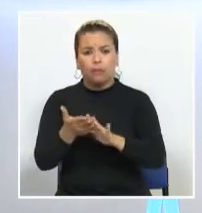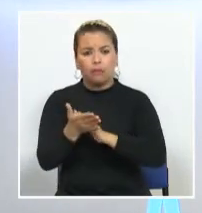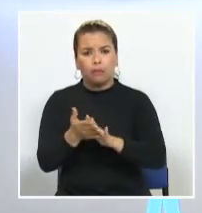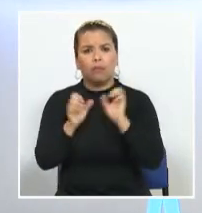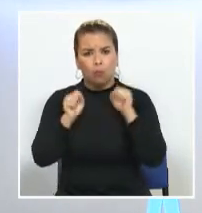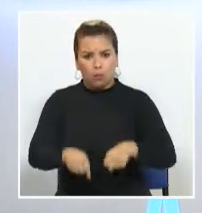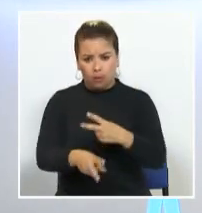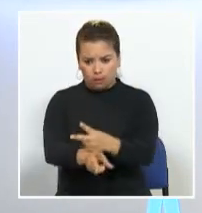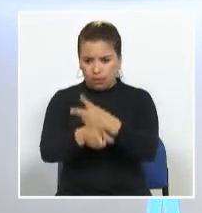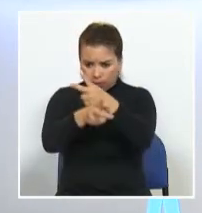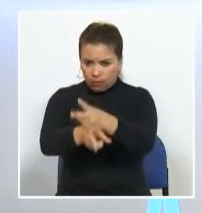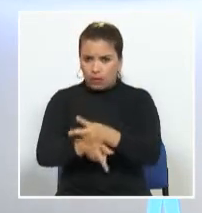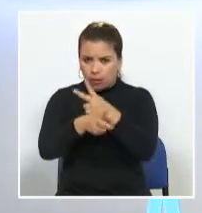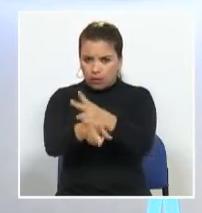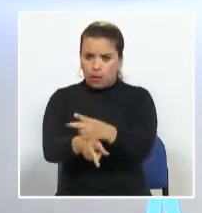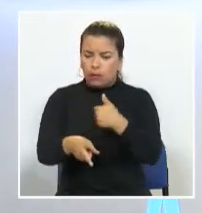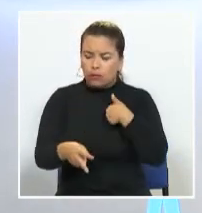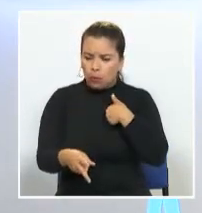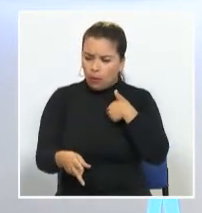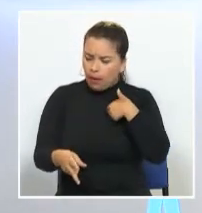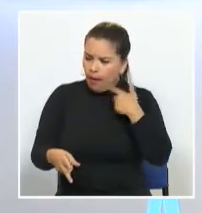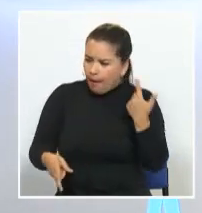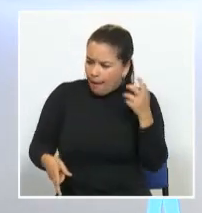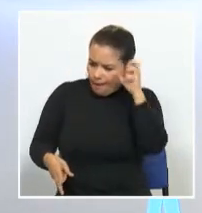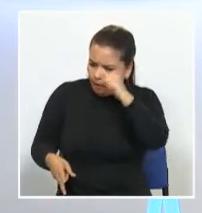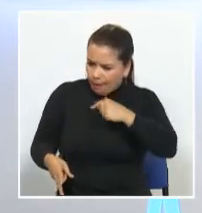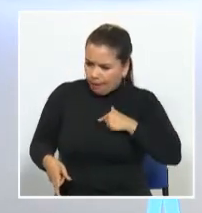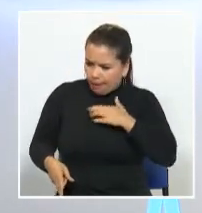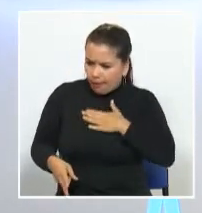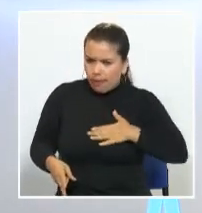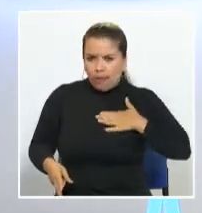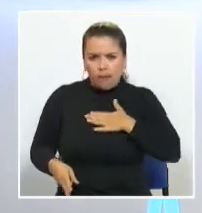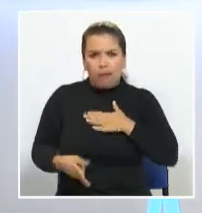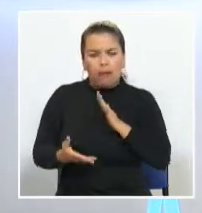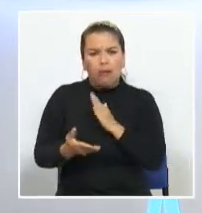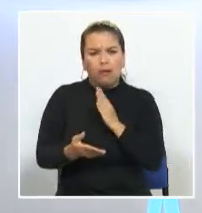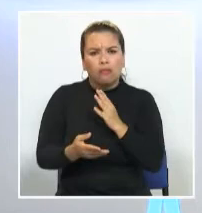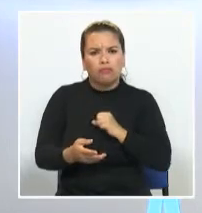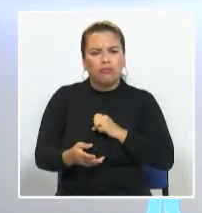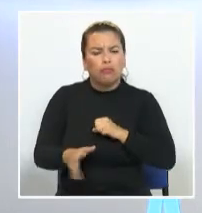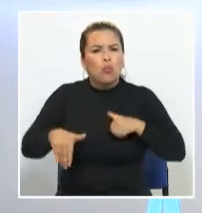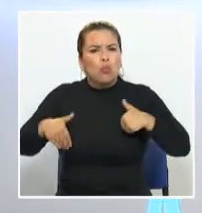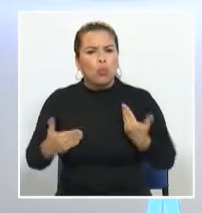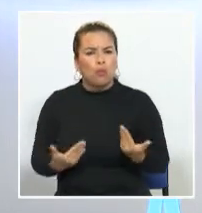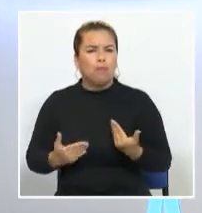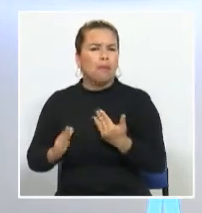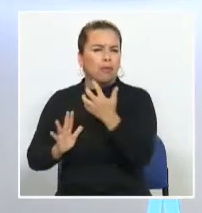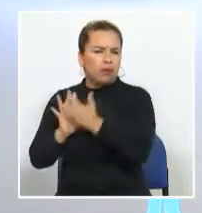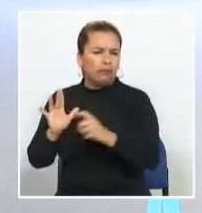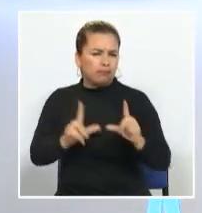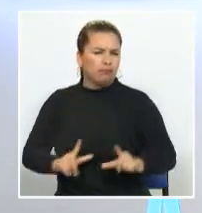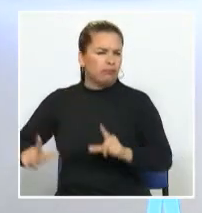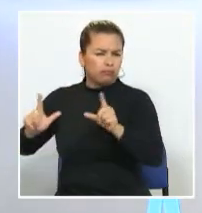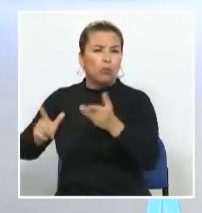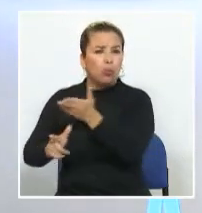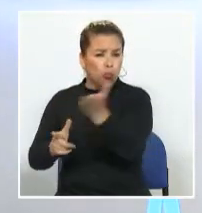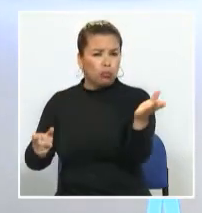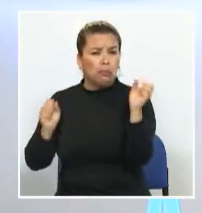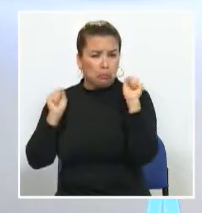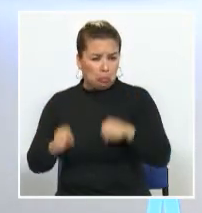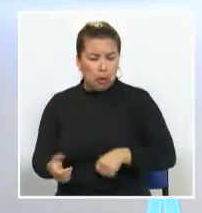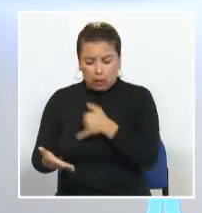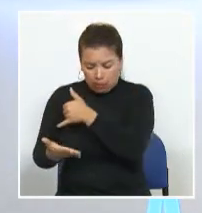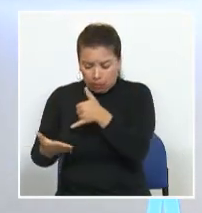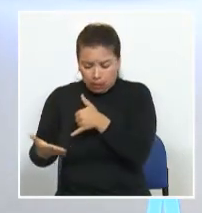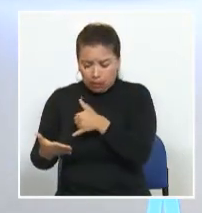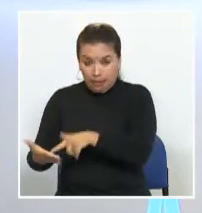darnos cuenta de cómo está nuestra función cardiovascular en este caso y muchos exámenes que todos ustedes se podrían hacer para darse